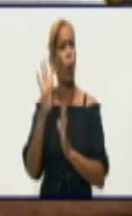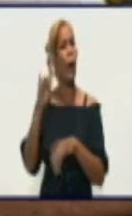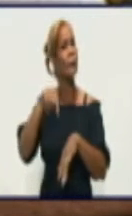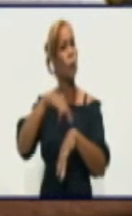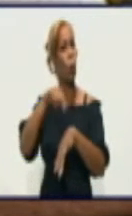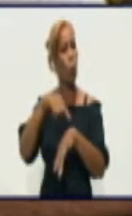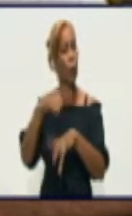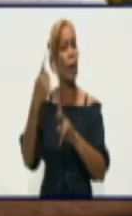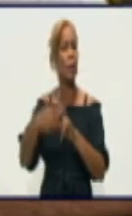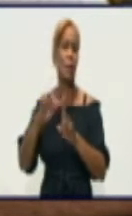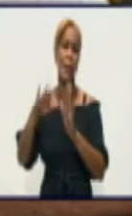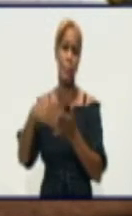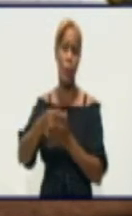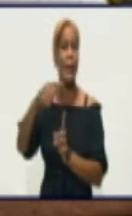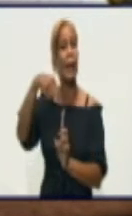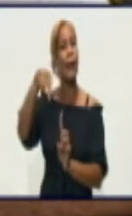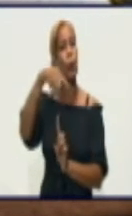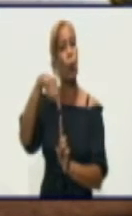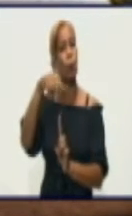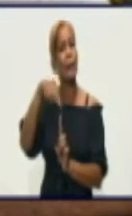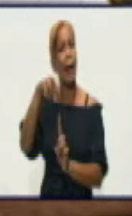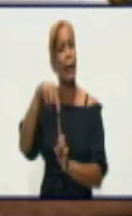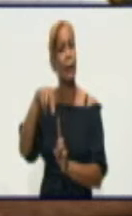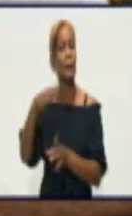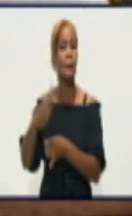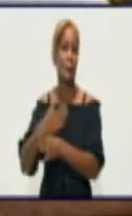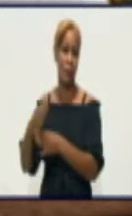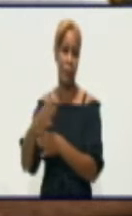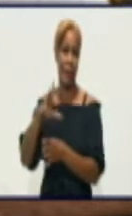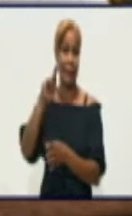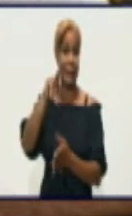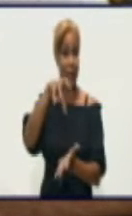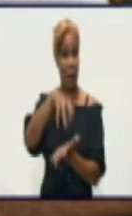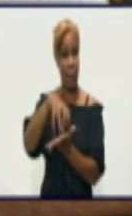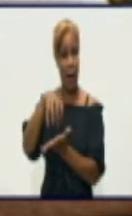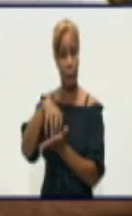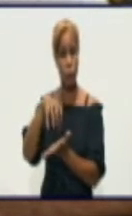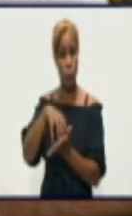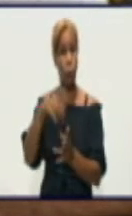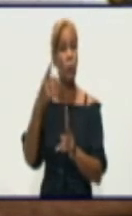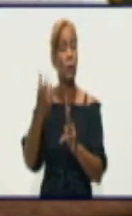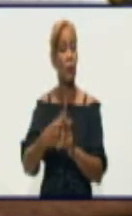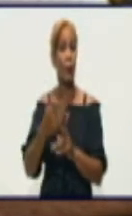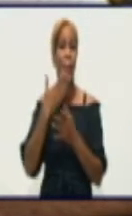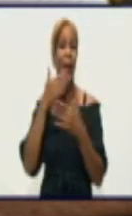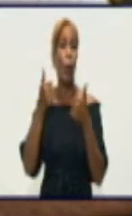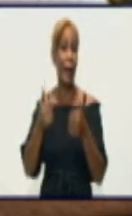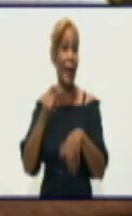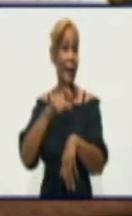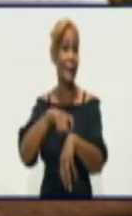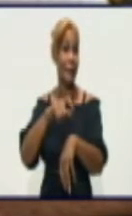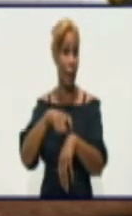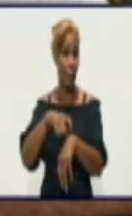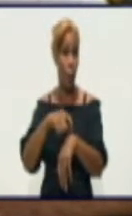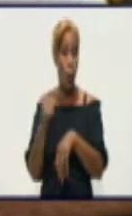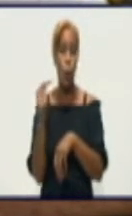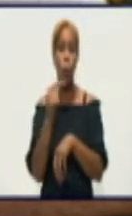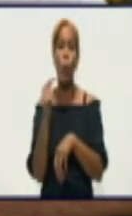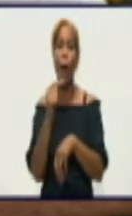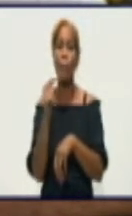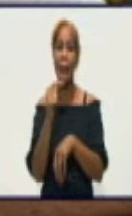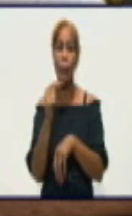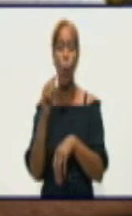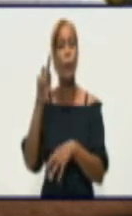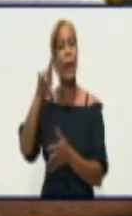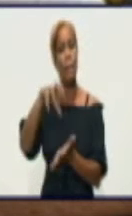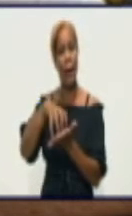rotando los circuitos repito con la estrategia de equiparar el tienen en tiempo los que menos se han afectado y cubriendo hasta que sea más o